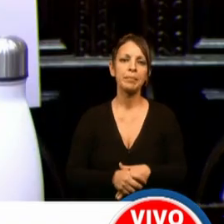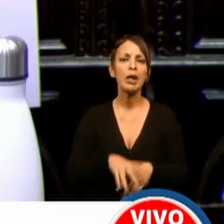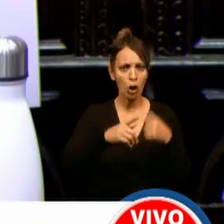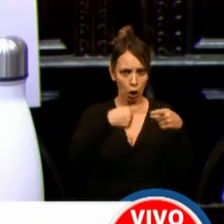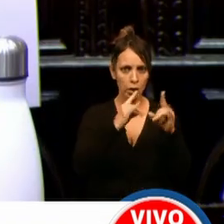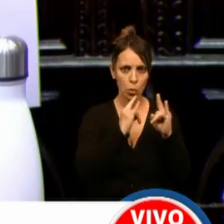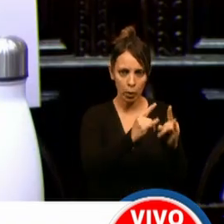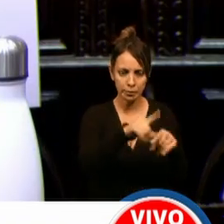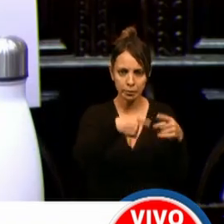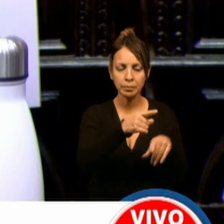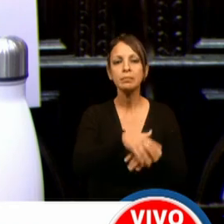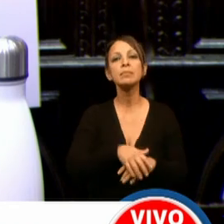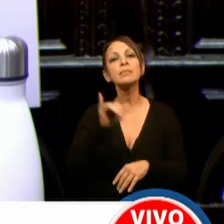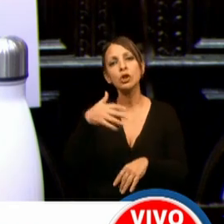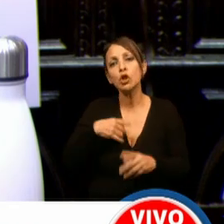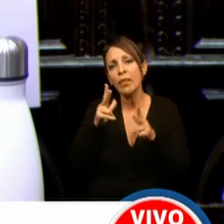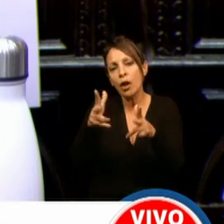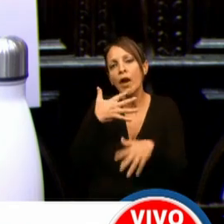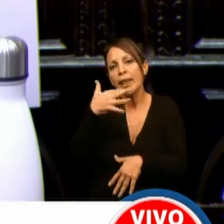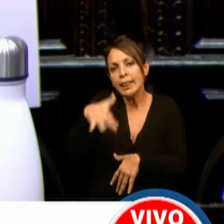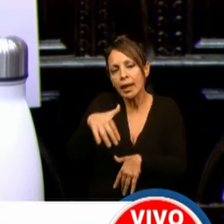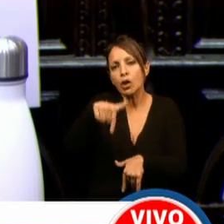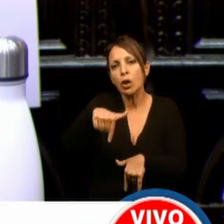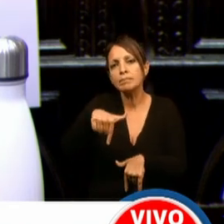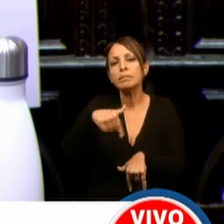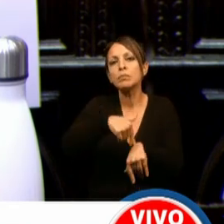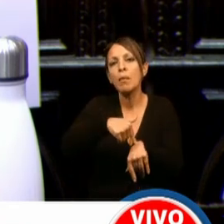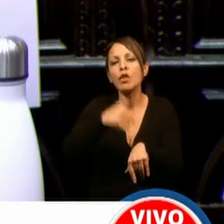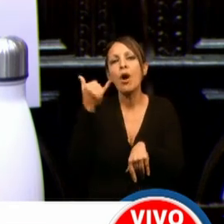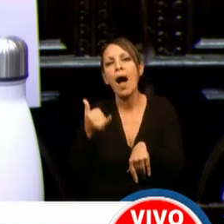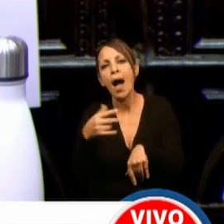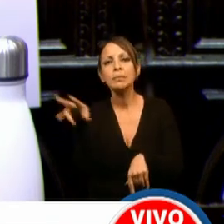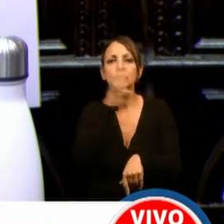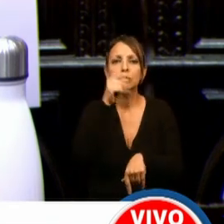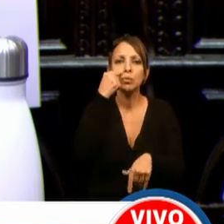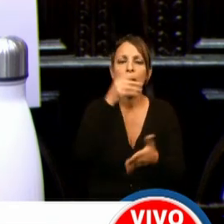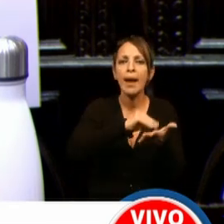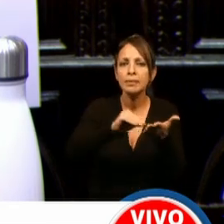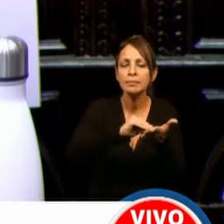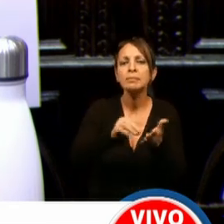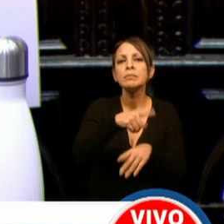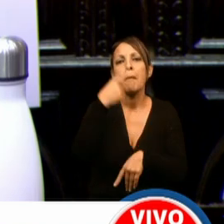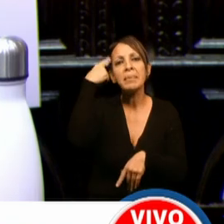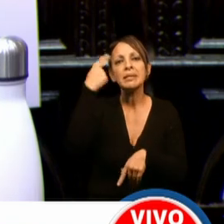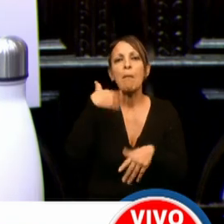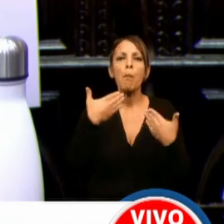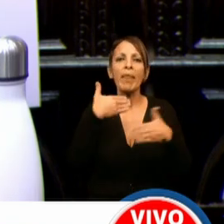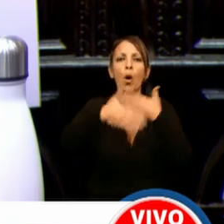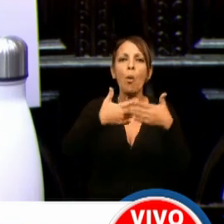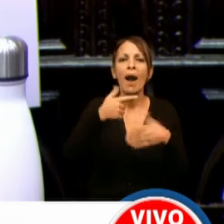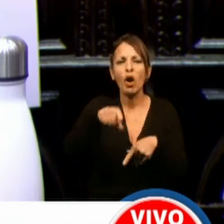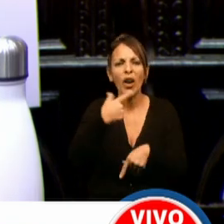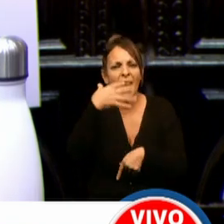le decía presidente que entiendo que hay en este recinto diputados y diputadas que creen que se puede jugar con esta realidad